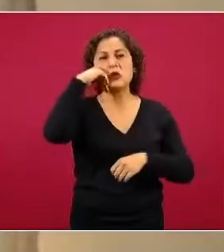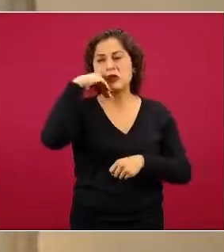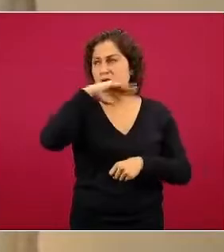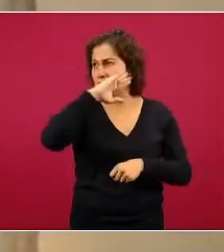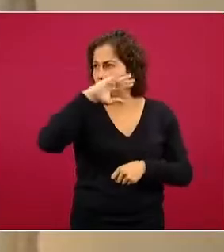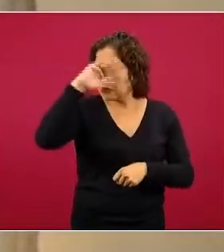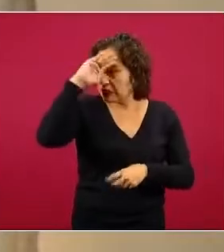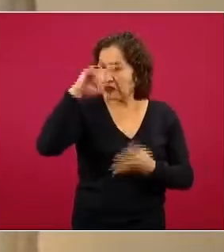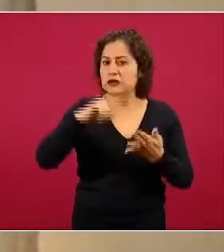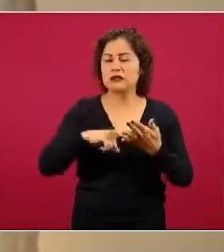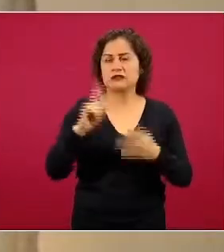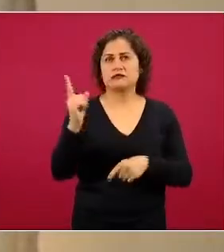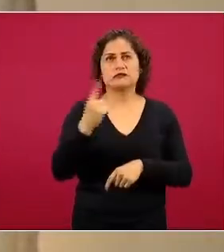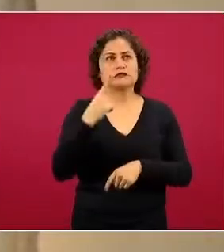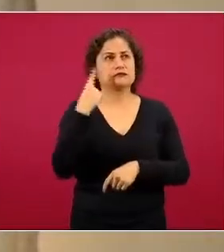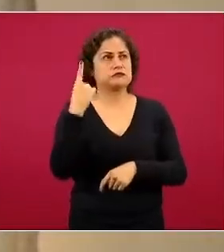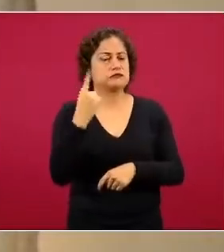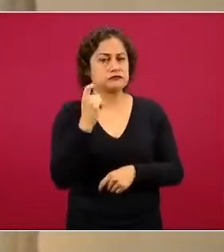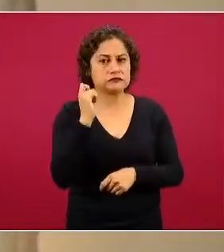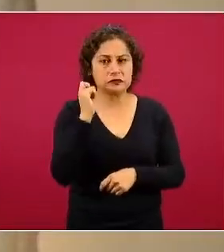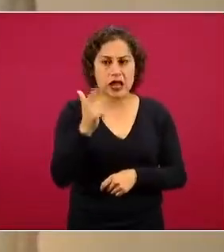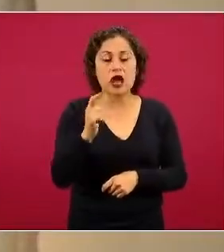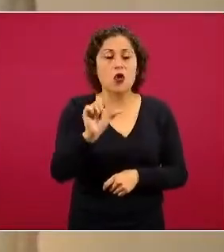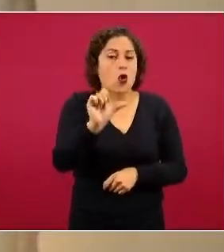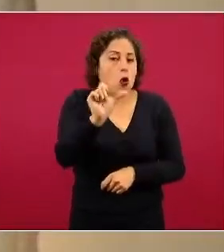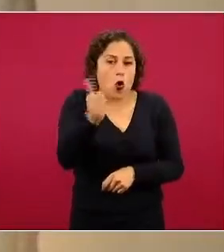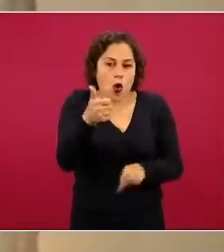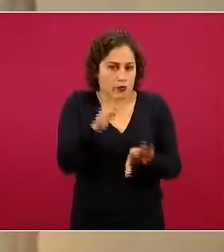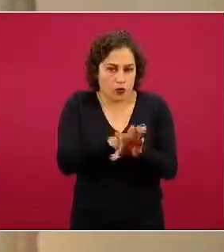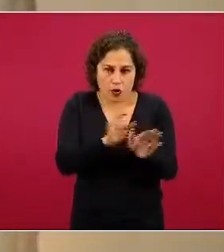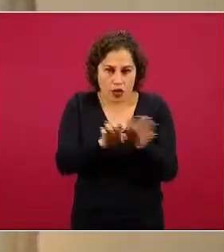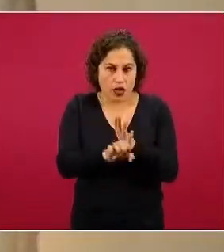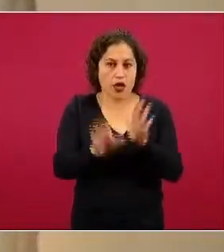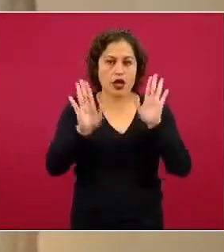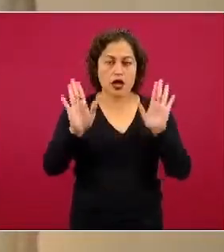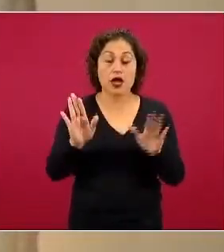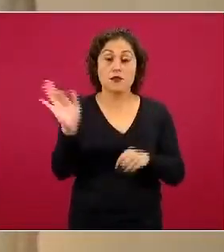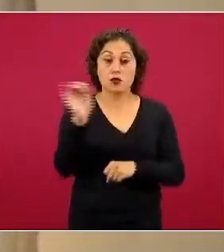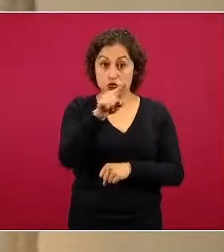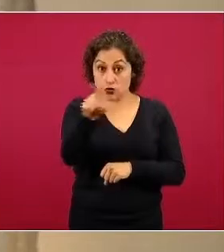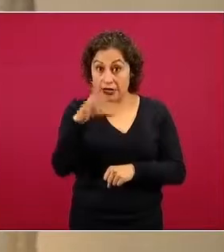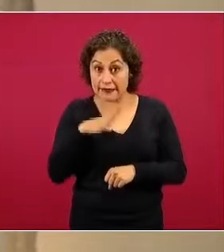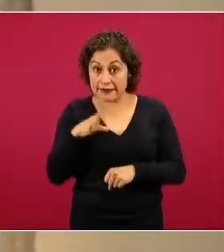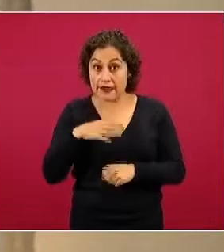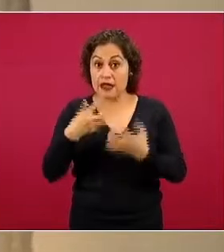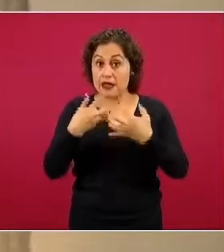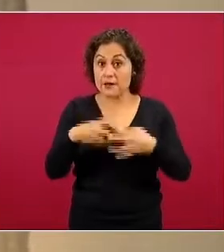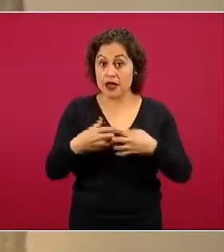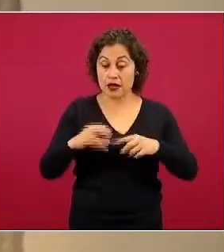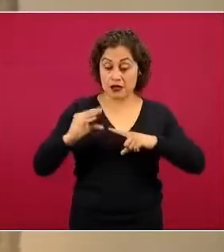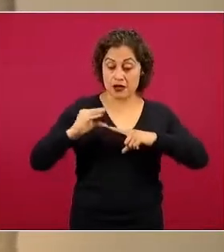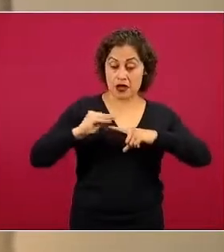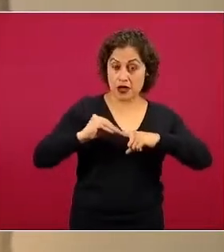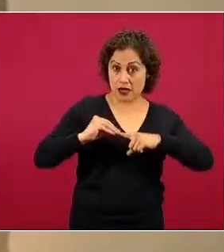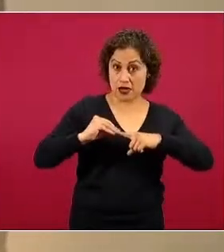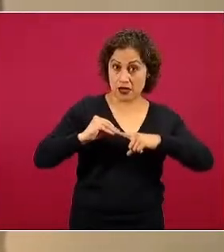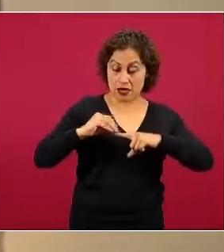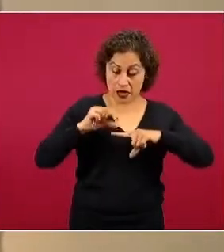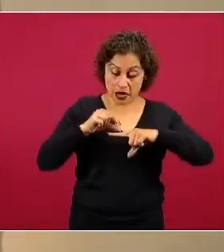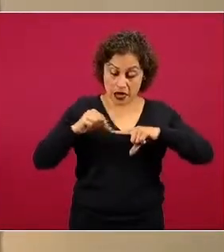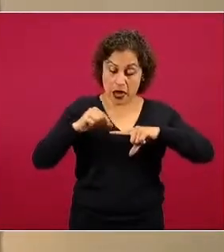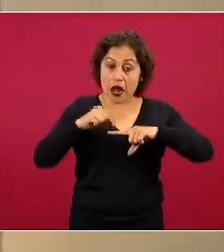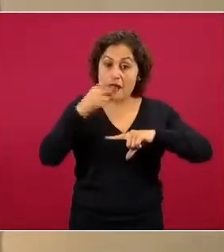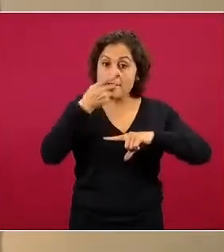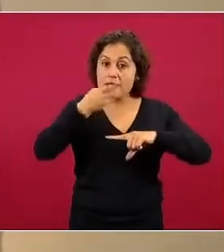desorientación entre algunos otros. Por ejemplo, si tenemos la posibilidad de tener un oxímetro de pulso en casa y la oxigenación está